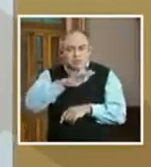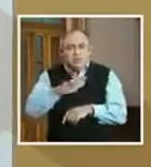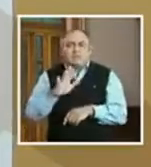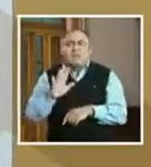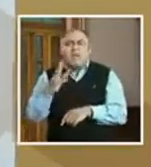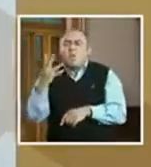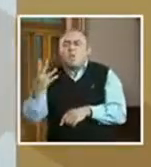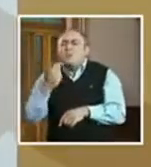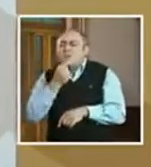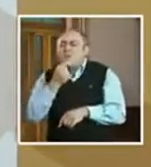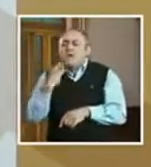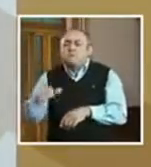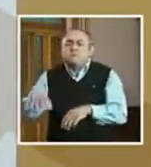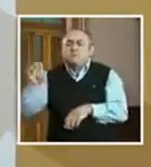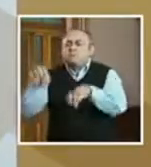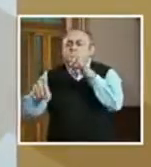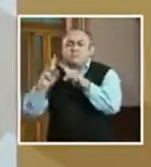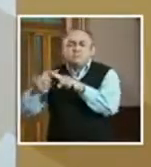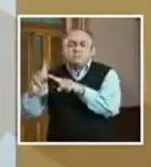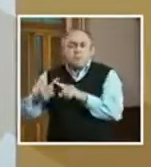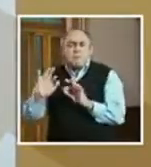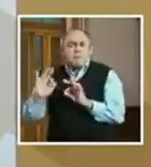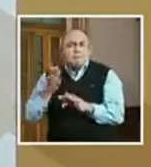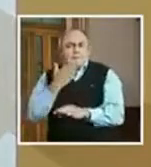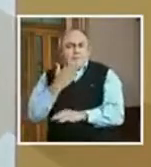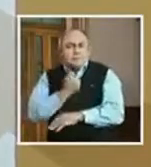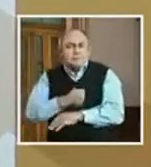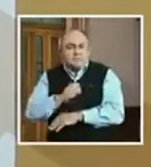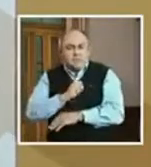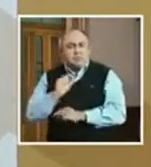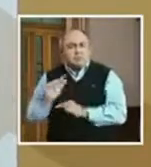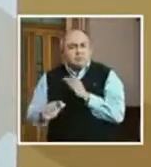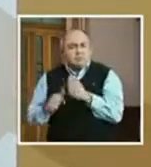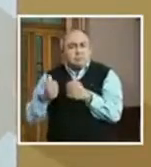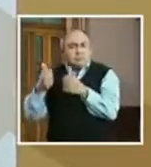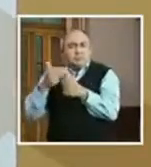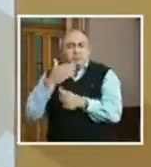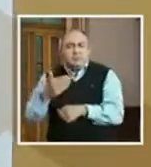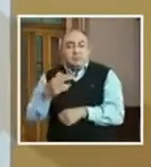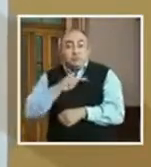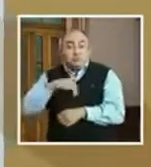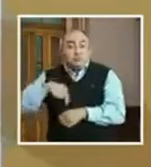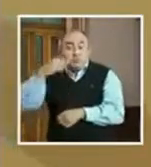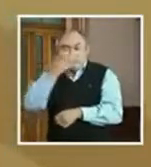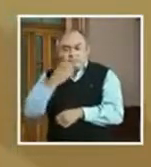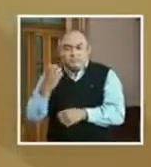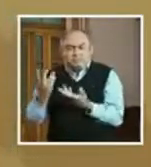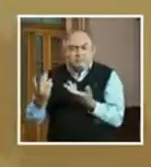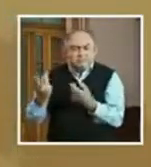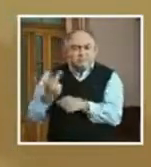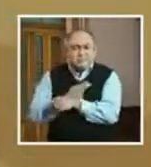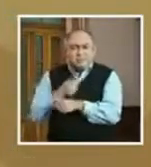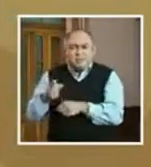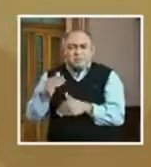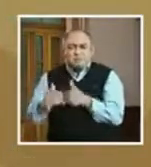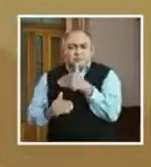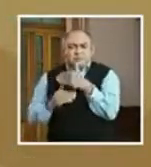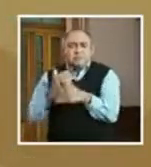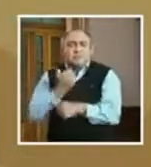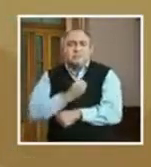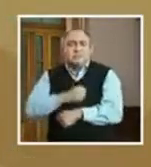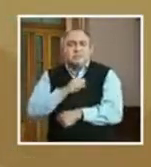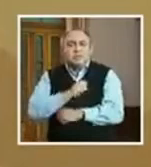intensiva o incluso a considerar la posibilidad de un trasplante. Sin embargo, pues no descartamos esa posibilidad para futuros casos y